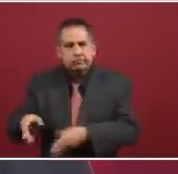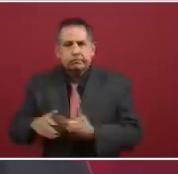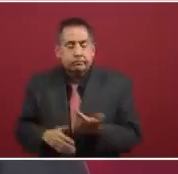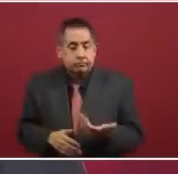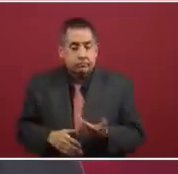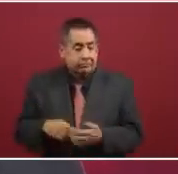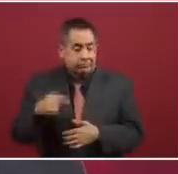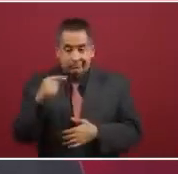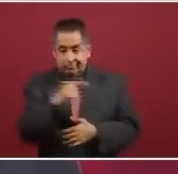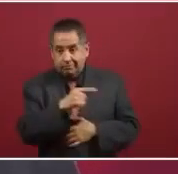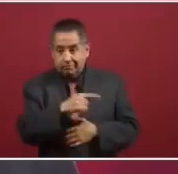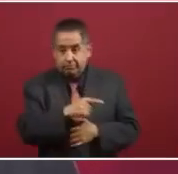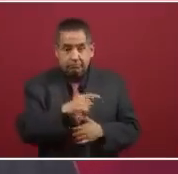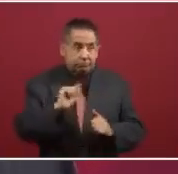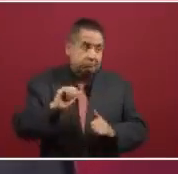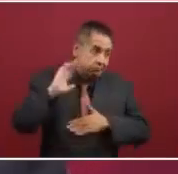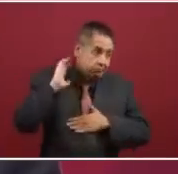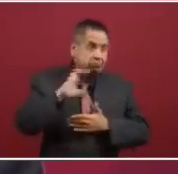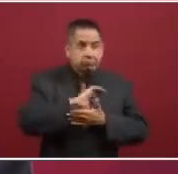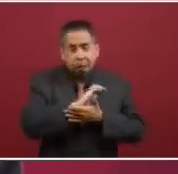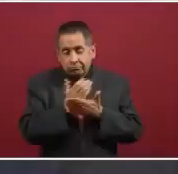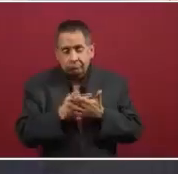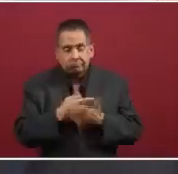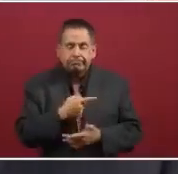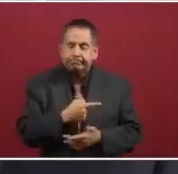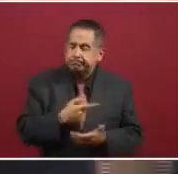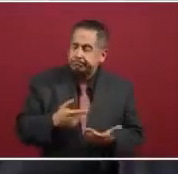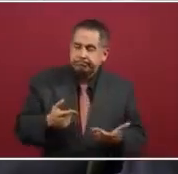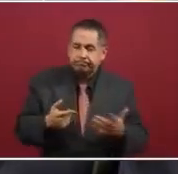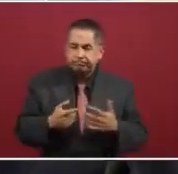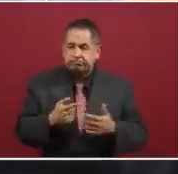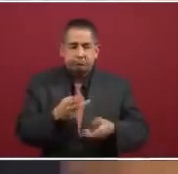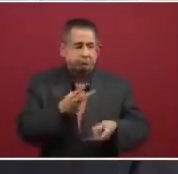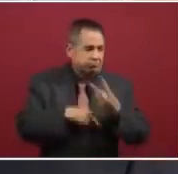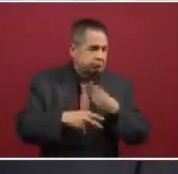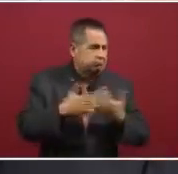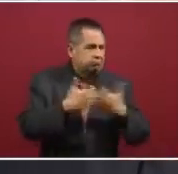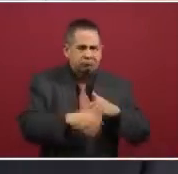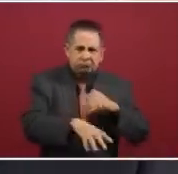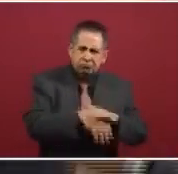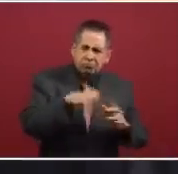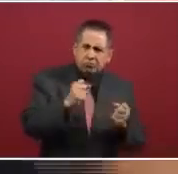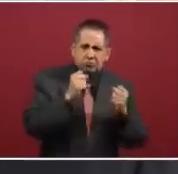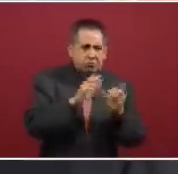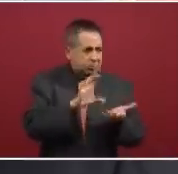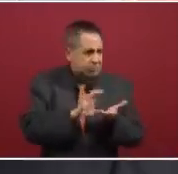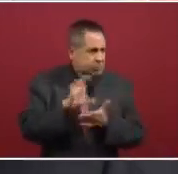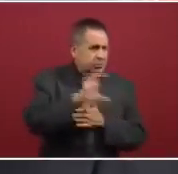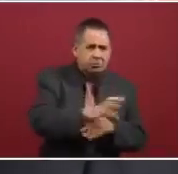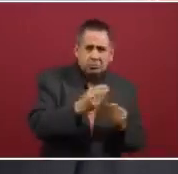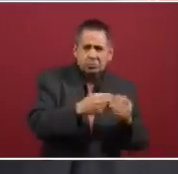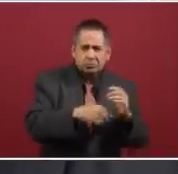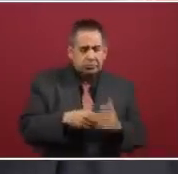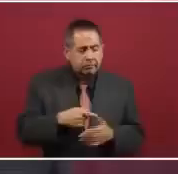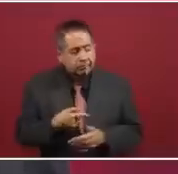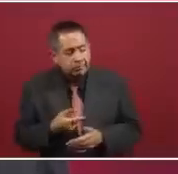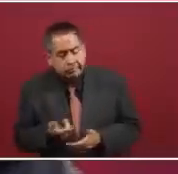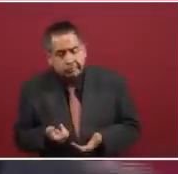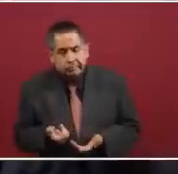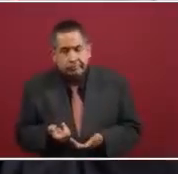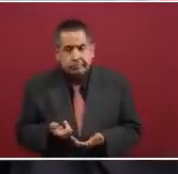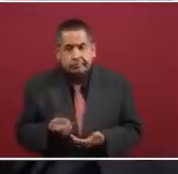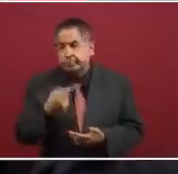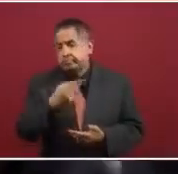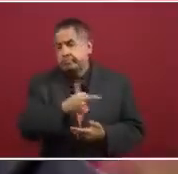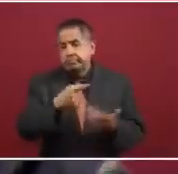Hicieron compromisos de que iba a haber mucha producción, que iba a haber mucha inversión, que